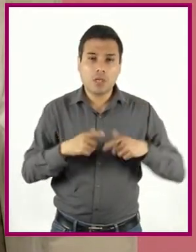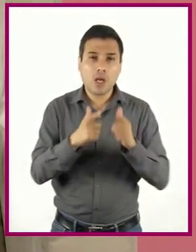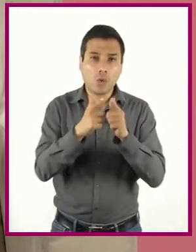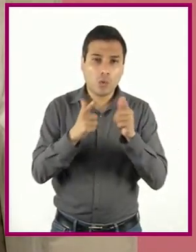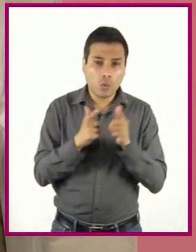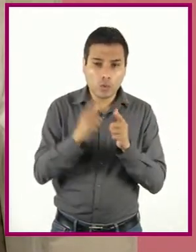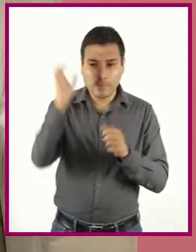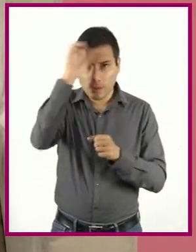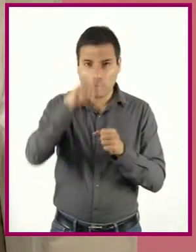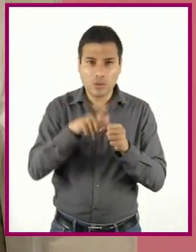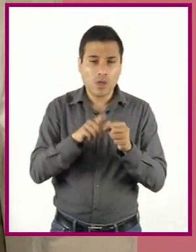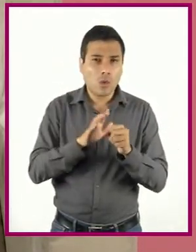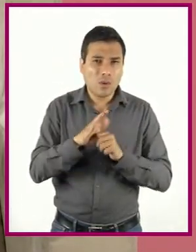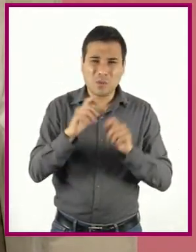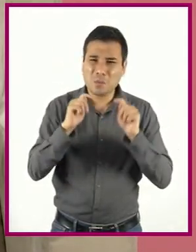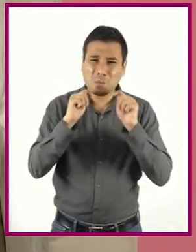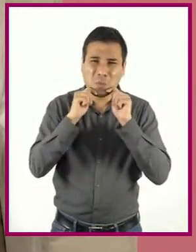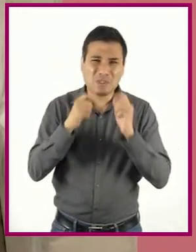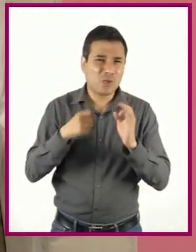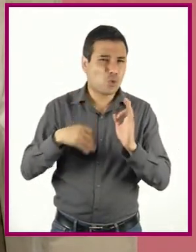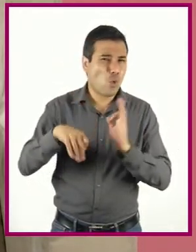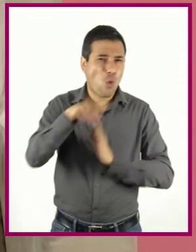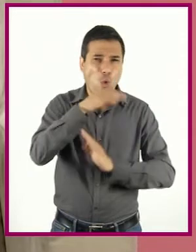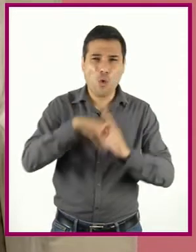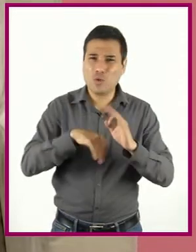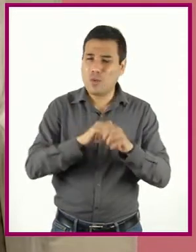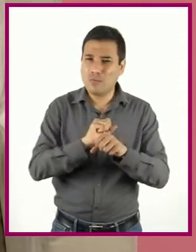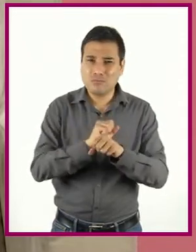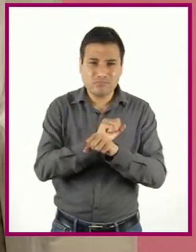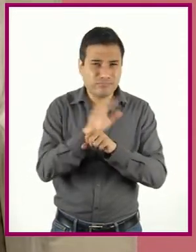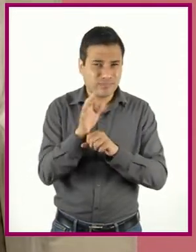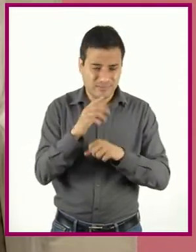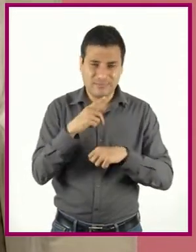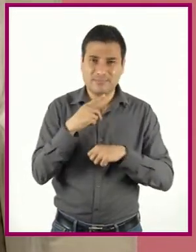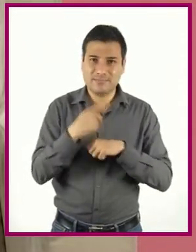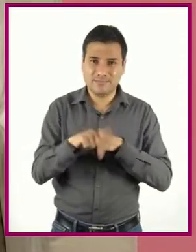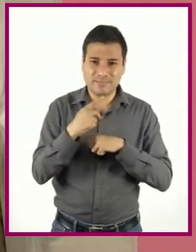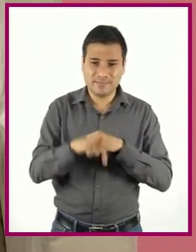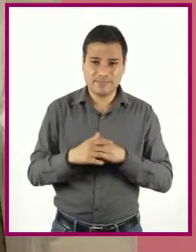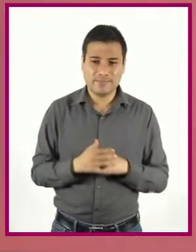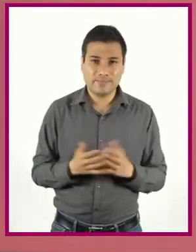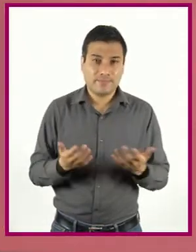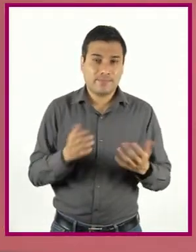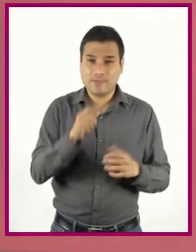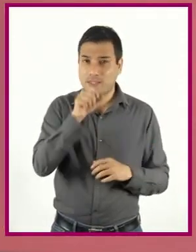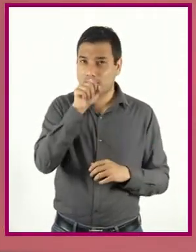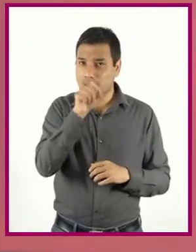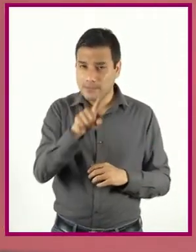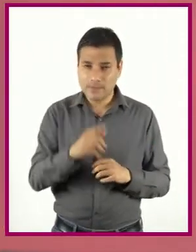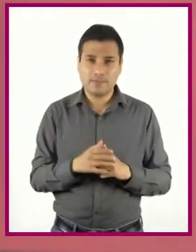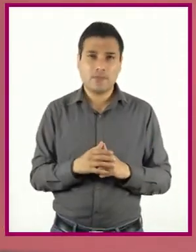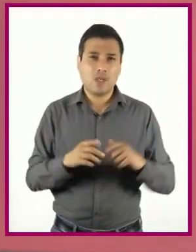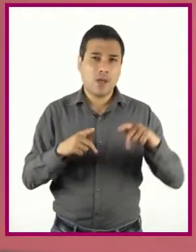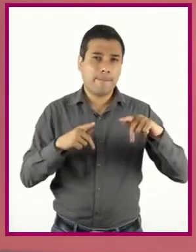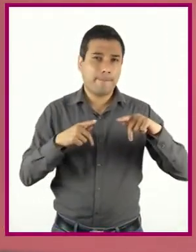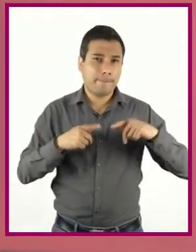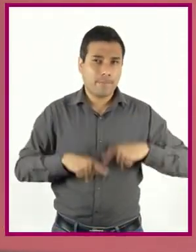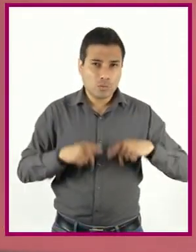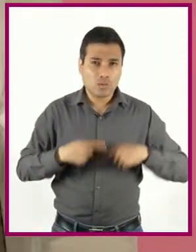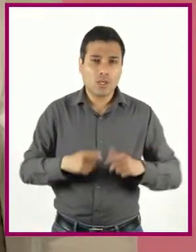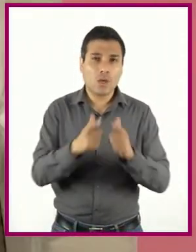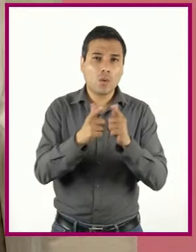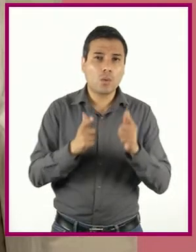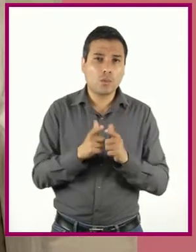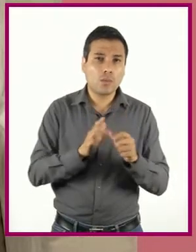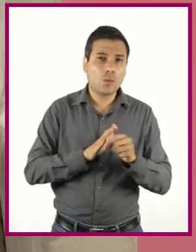afecta, pero también la vacuna. Independientemente de cualquier grupo que seamos o de las características que tengamos, la vacuna